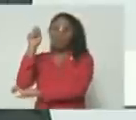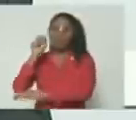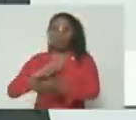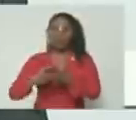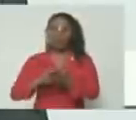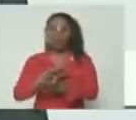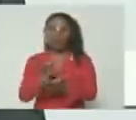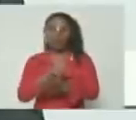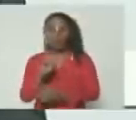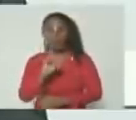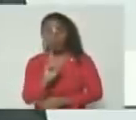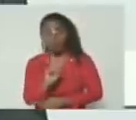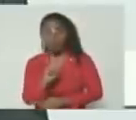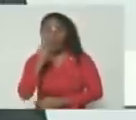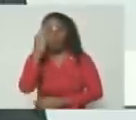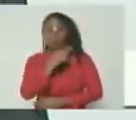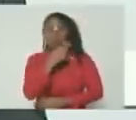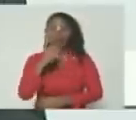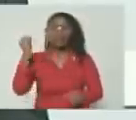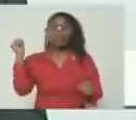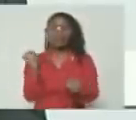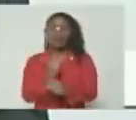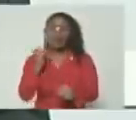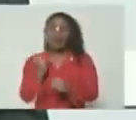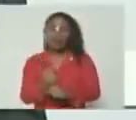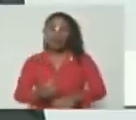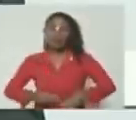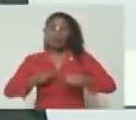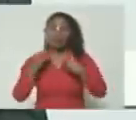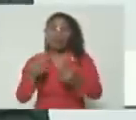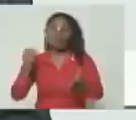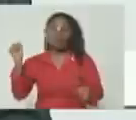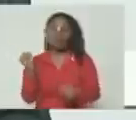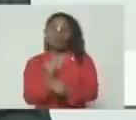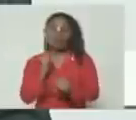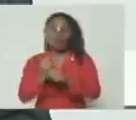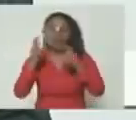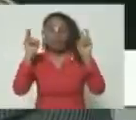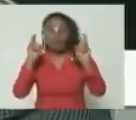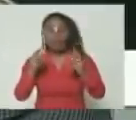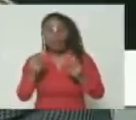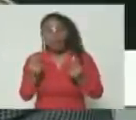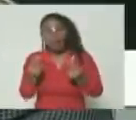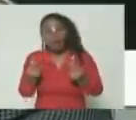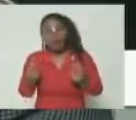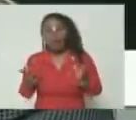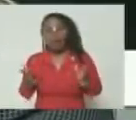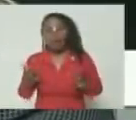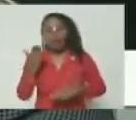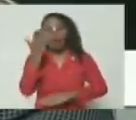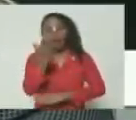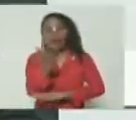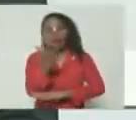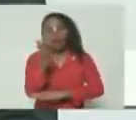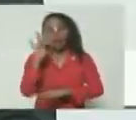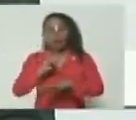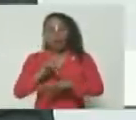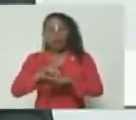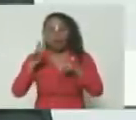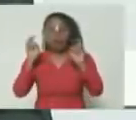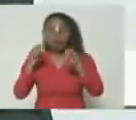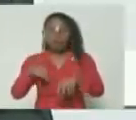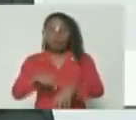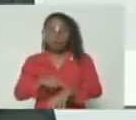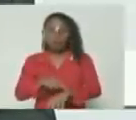los problemas, no. Le prometimos trabajo y le estamos dando trabajo. En materia económica, que usted lo tocaba el tema en este